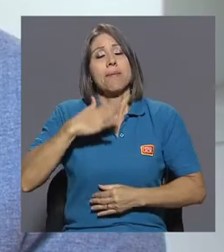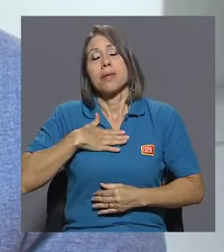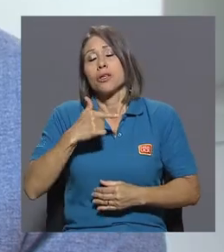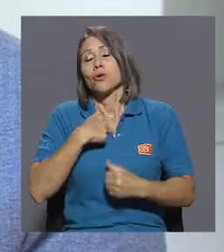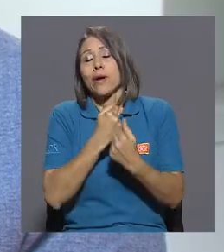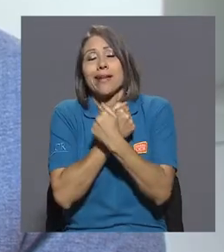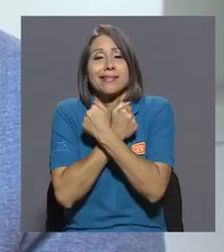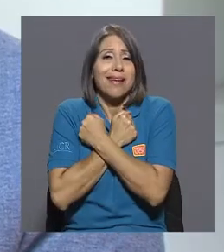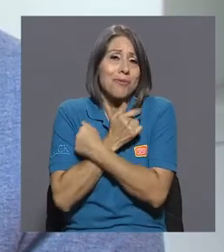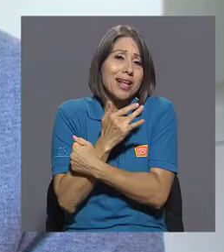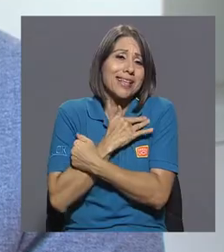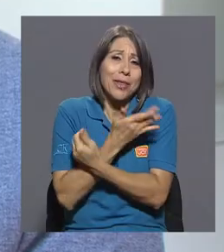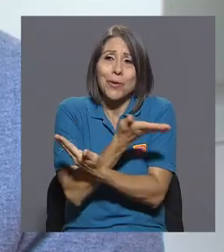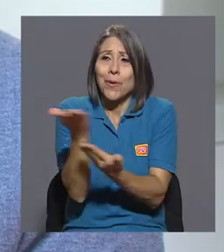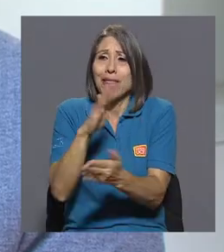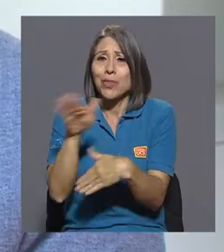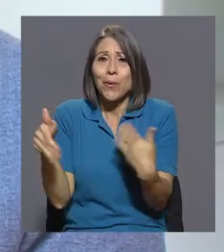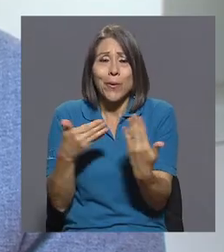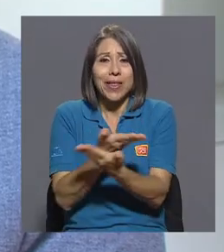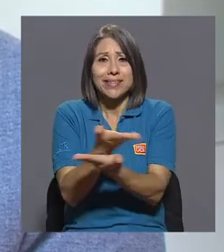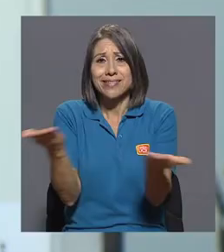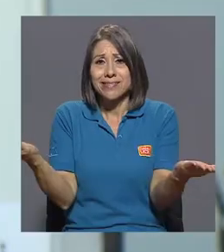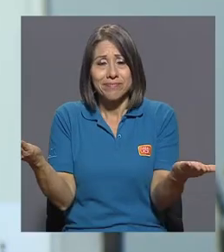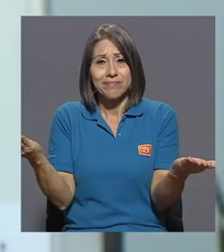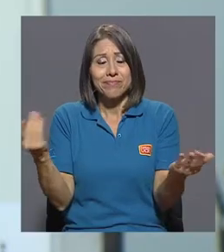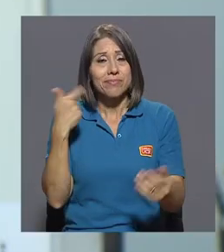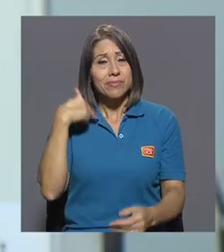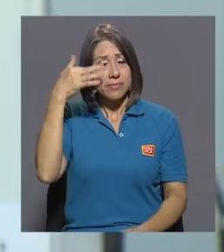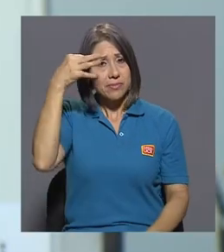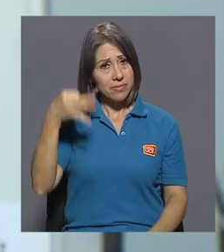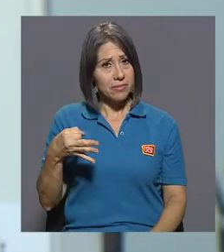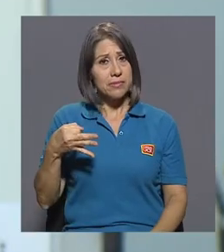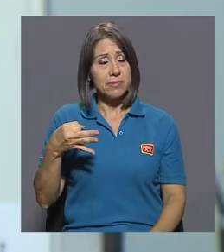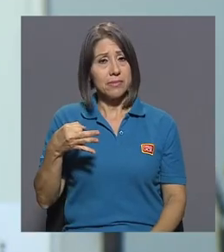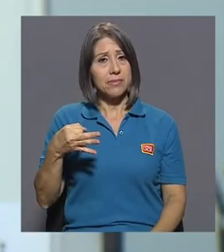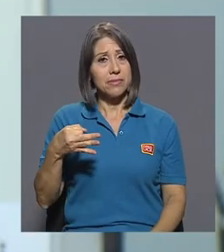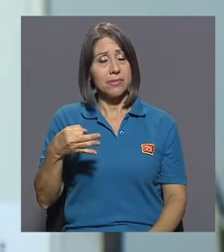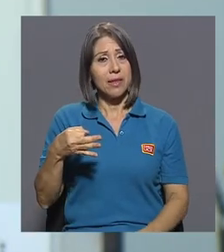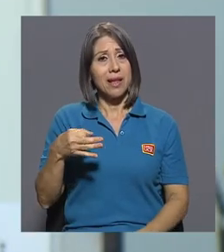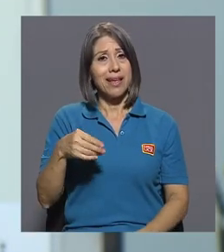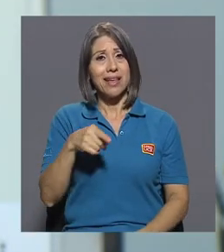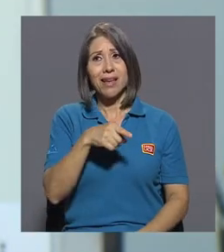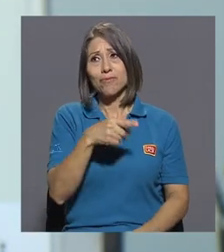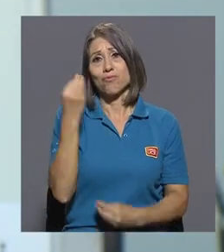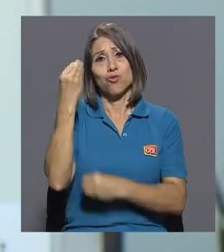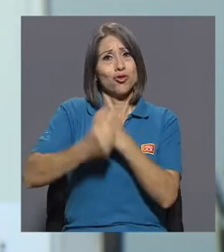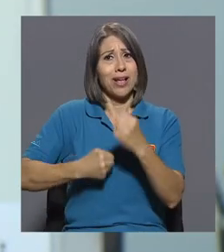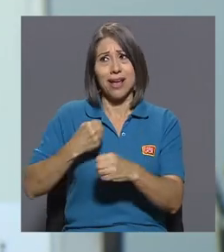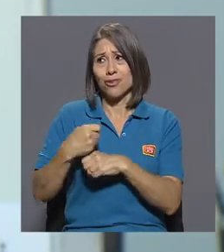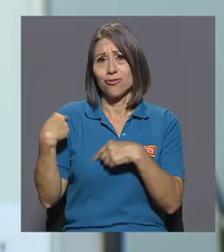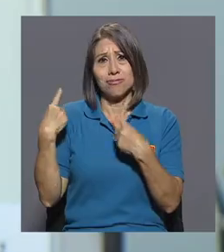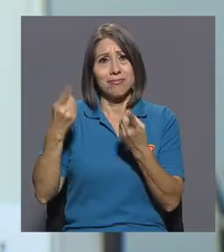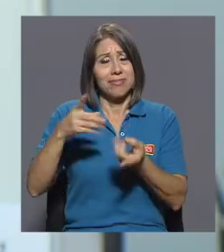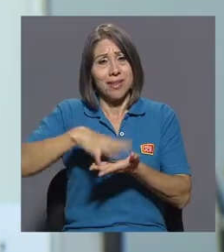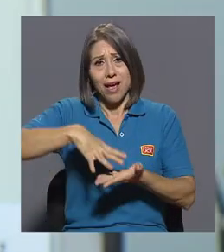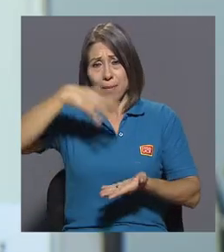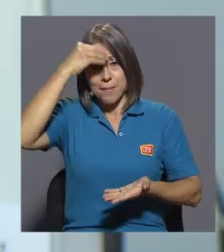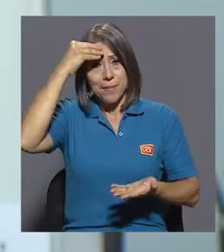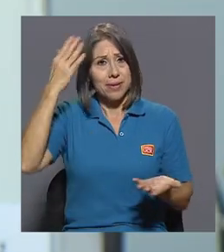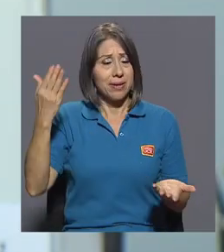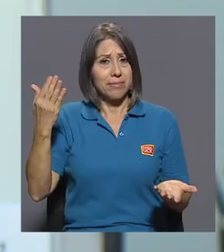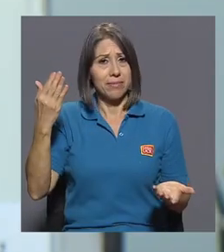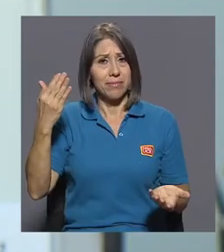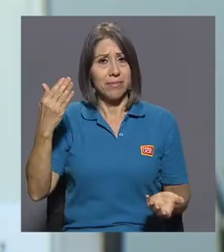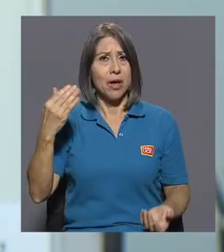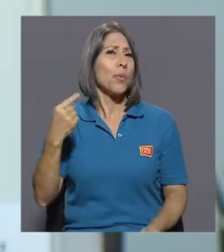todas. Y creo que ha sido muchos años de aprender, porque no creo que era